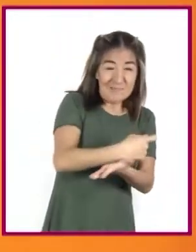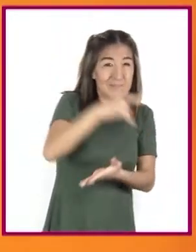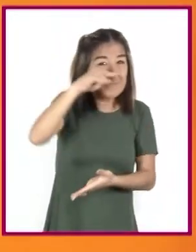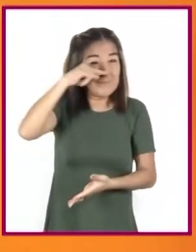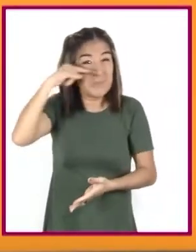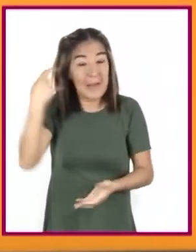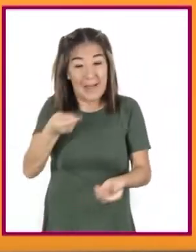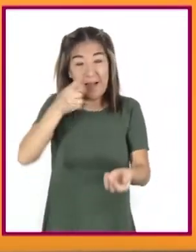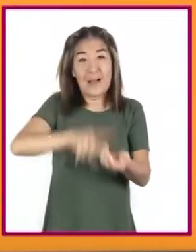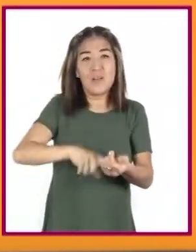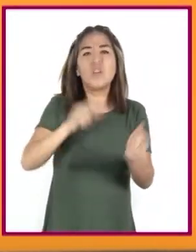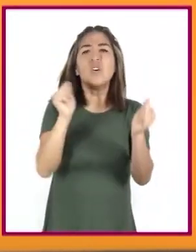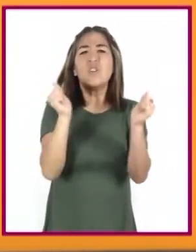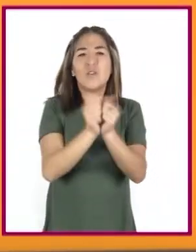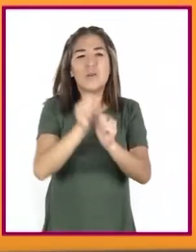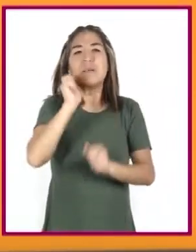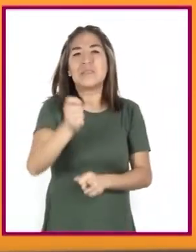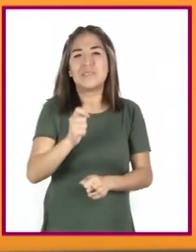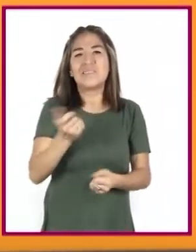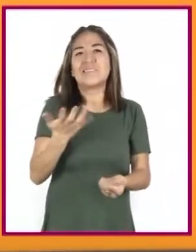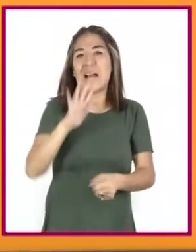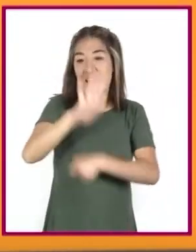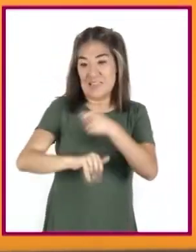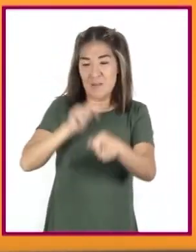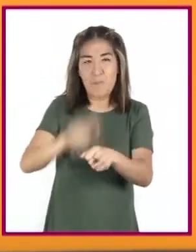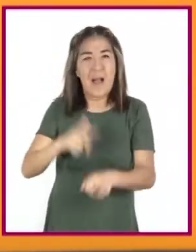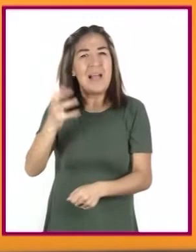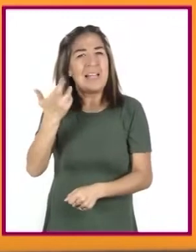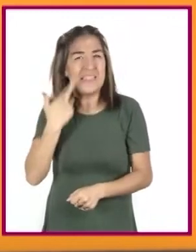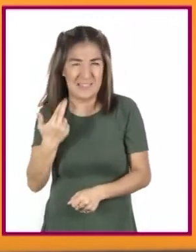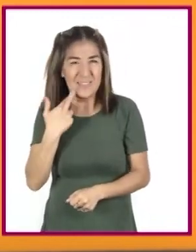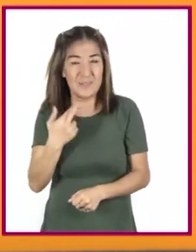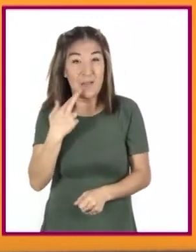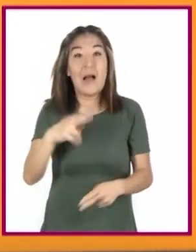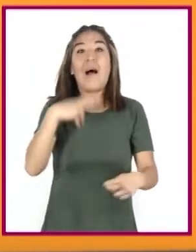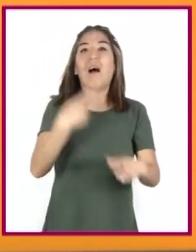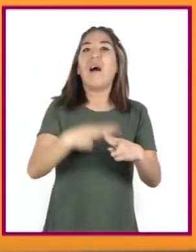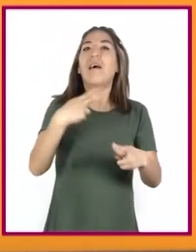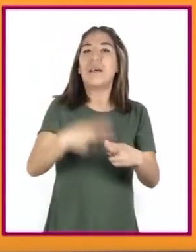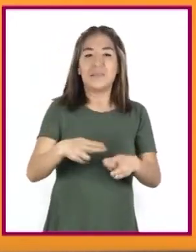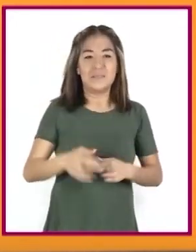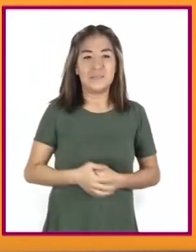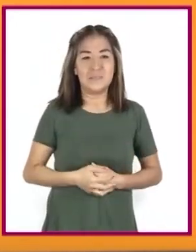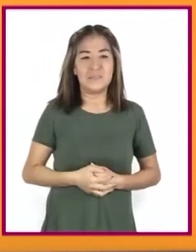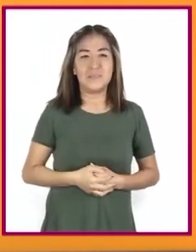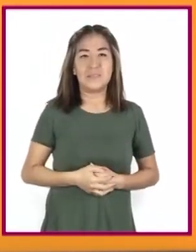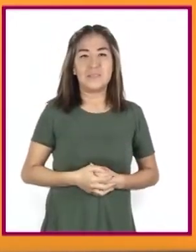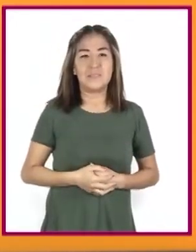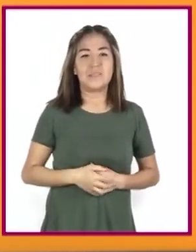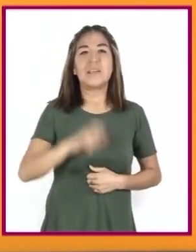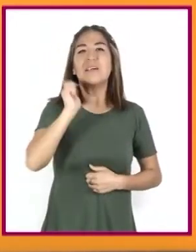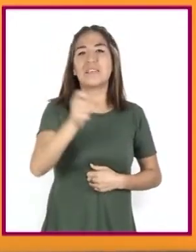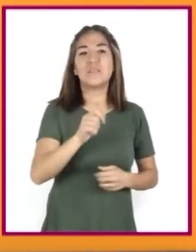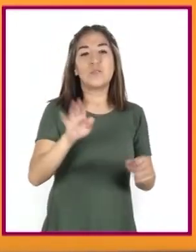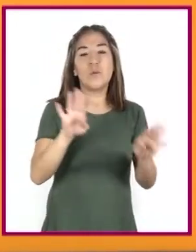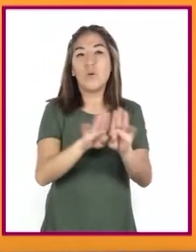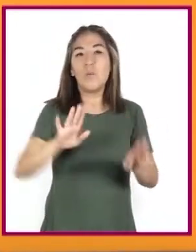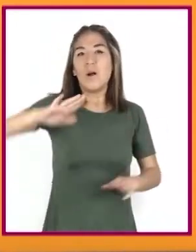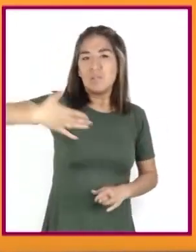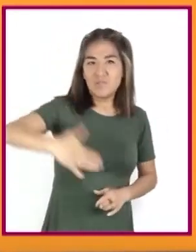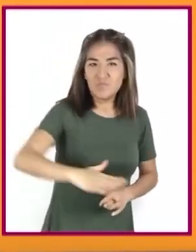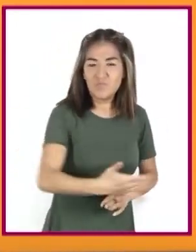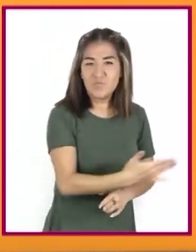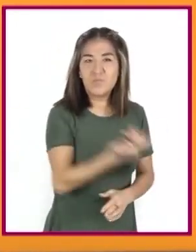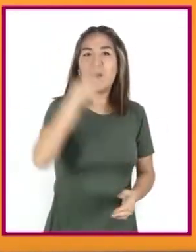por pequeños vertebrados como los ratones y hasta los imponentes mamíferos marinos como las